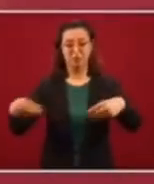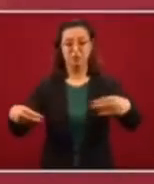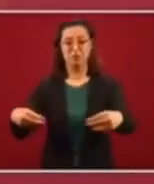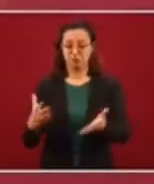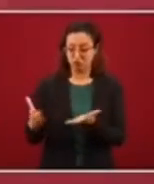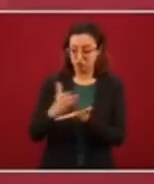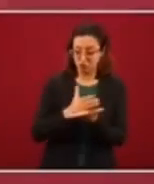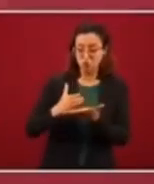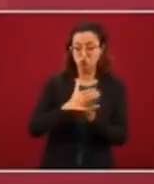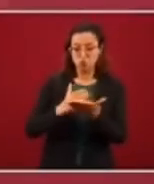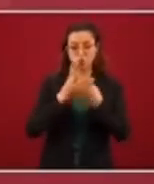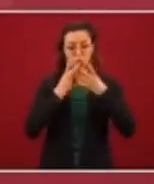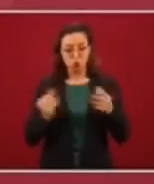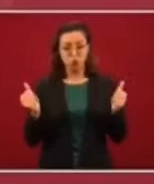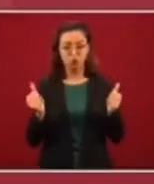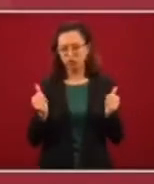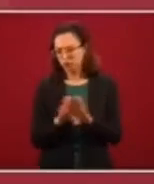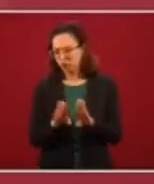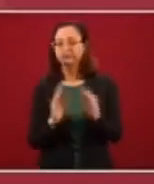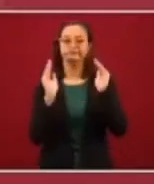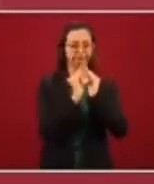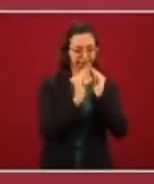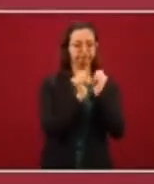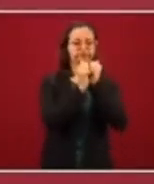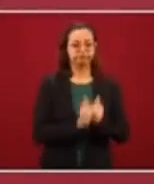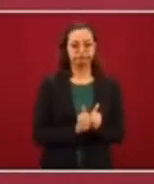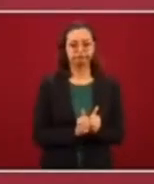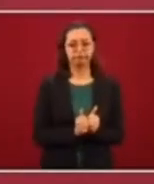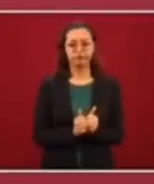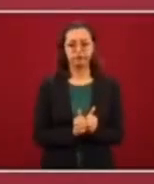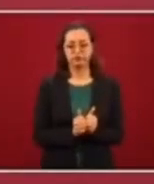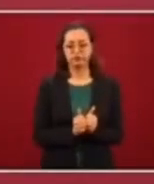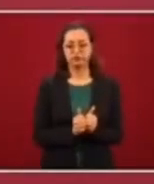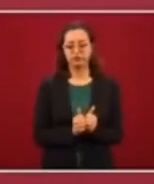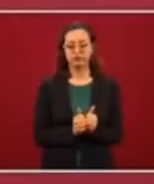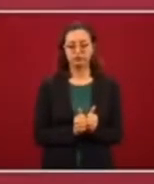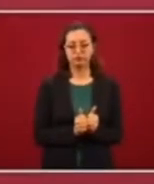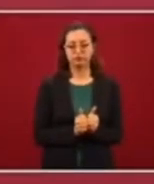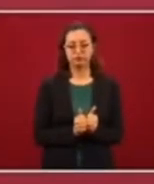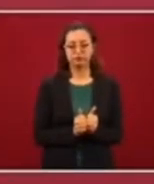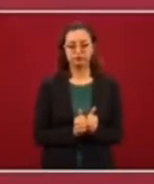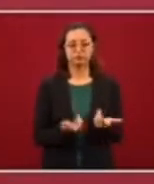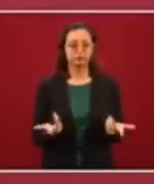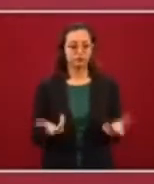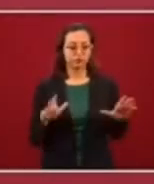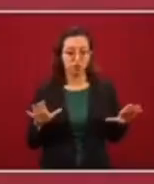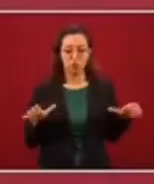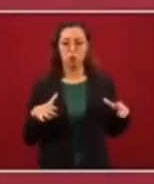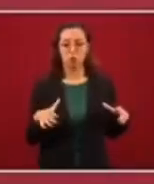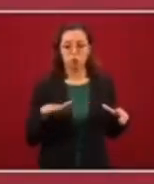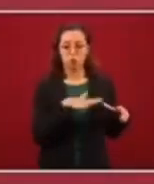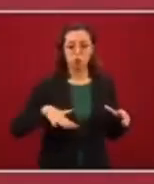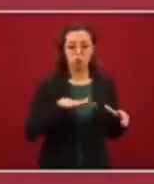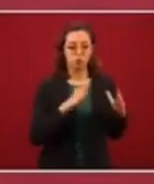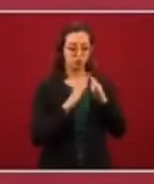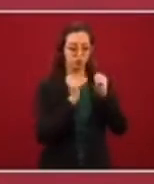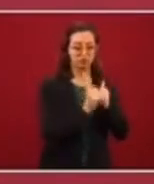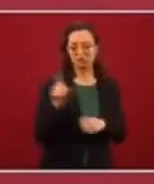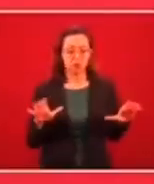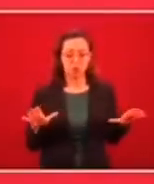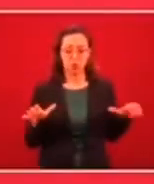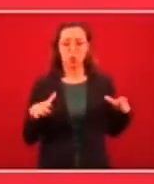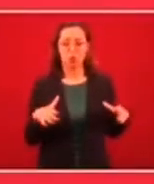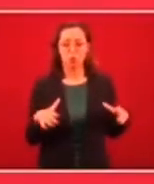más en la casa en las comunidades en los